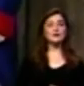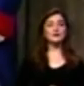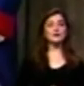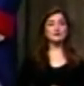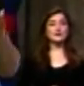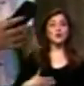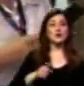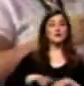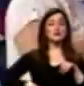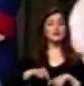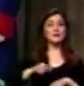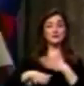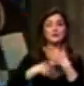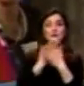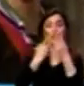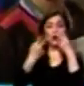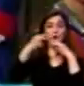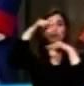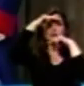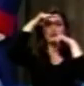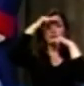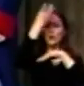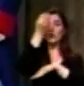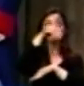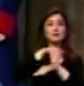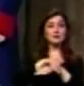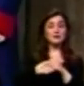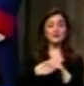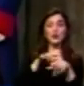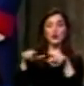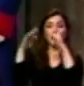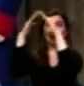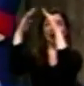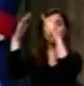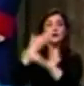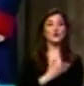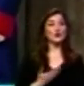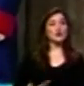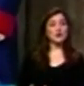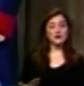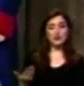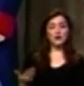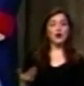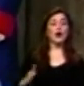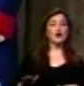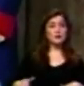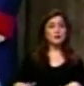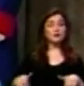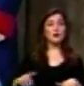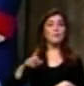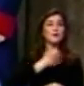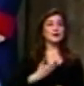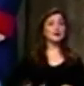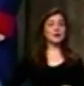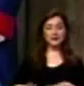Hola Diana, Milton, amigos televidentes, muy buenas tardes. En efecto, estamos en el Palacio de Carondelet. Acá llegó el presidente Lenín Moreno